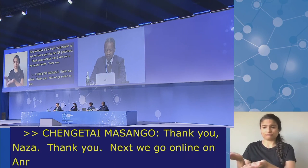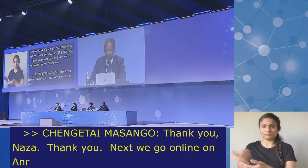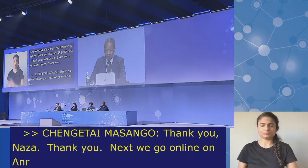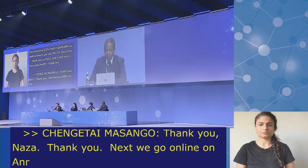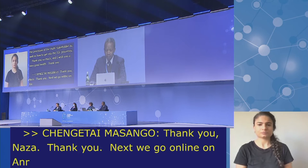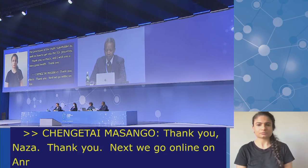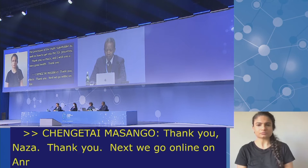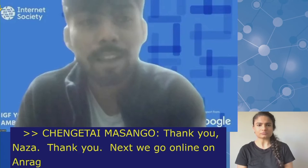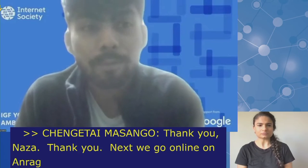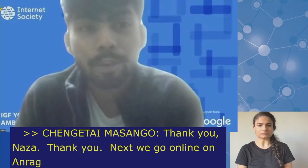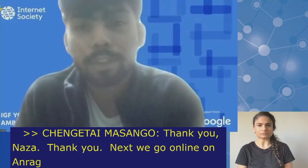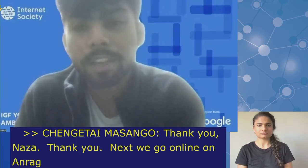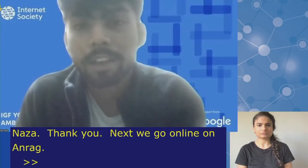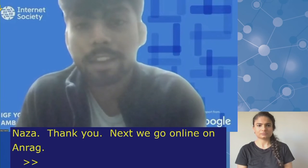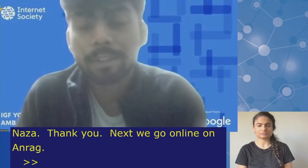línea.